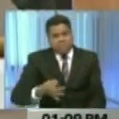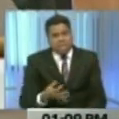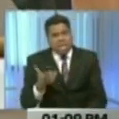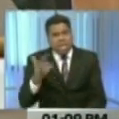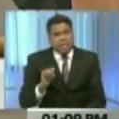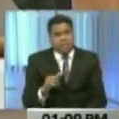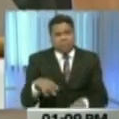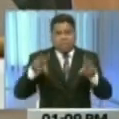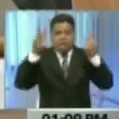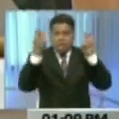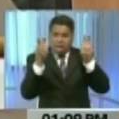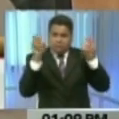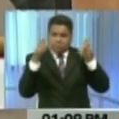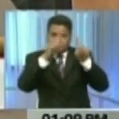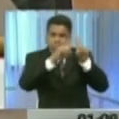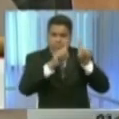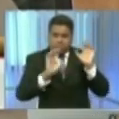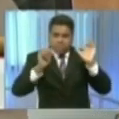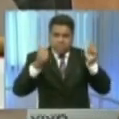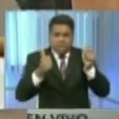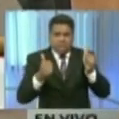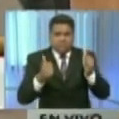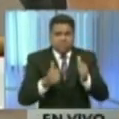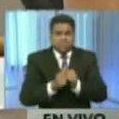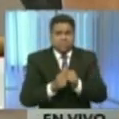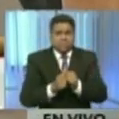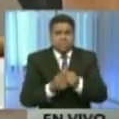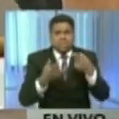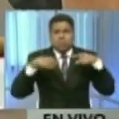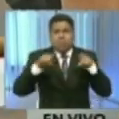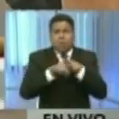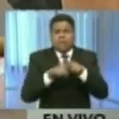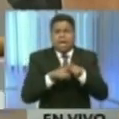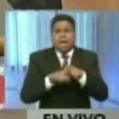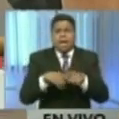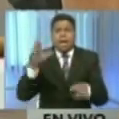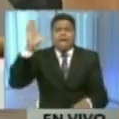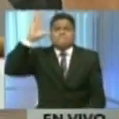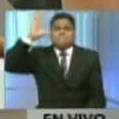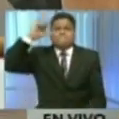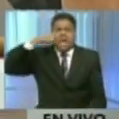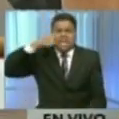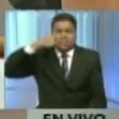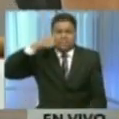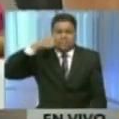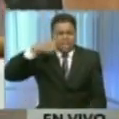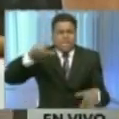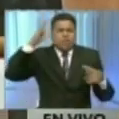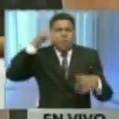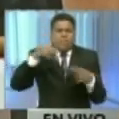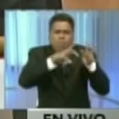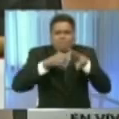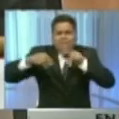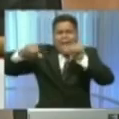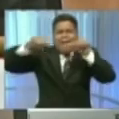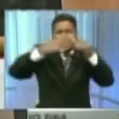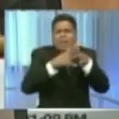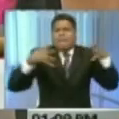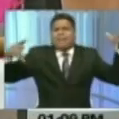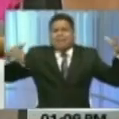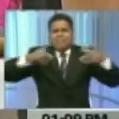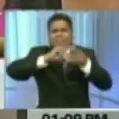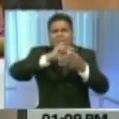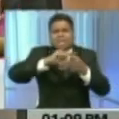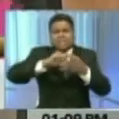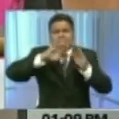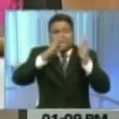abro comillas, los baños de arena más grandes del mundo. Y esta mentira,